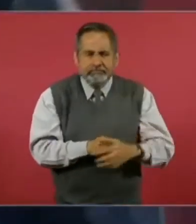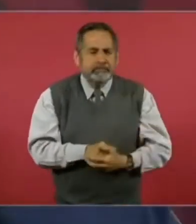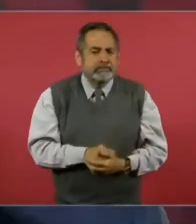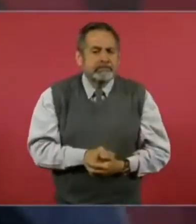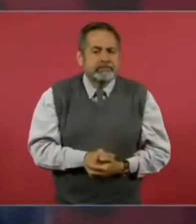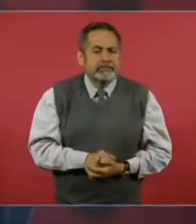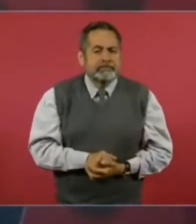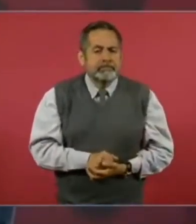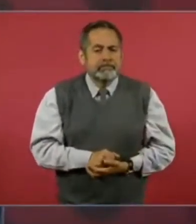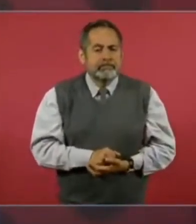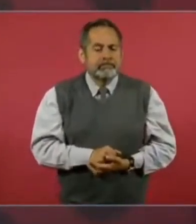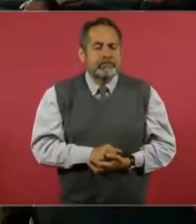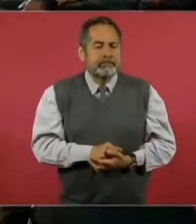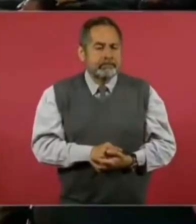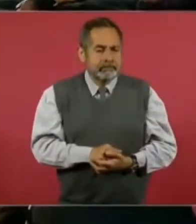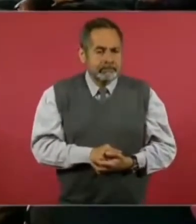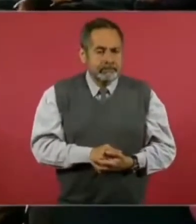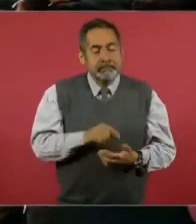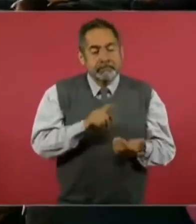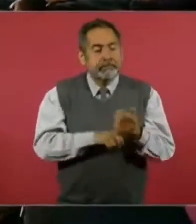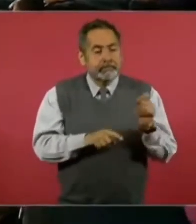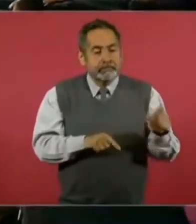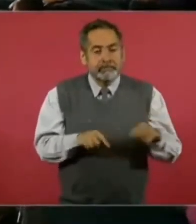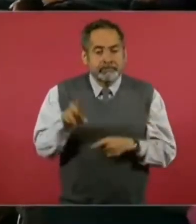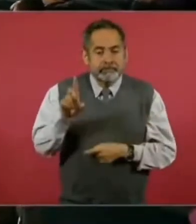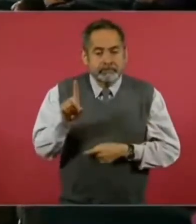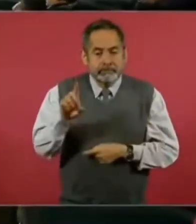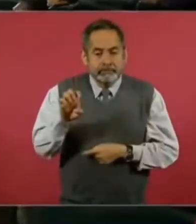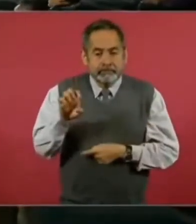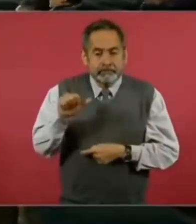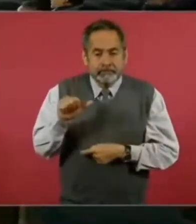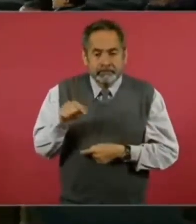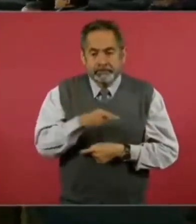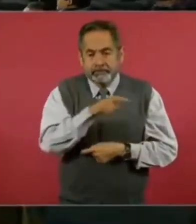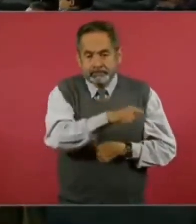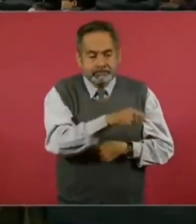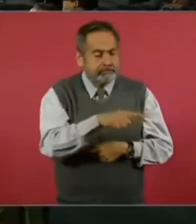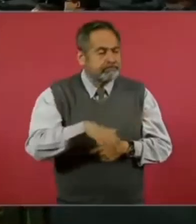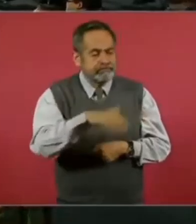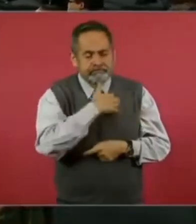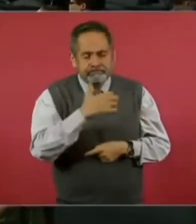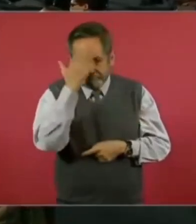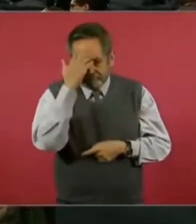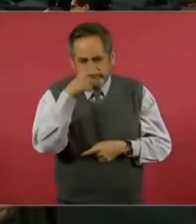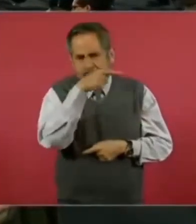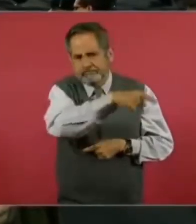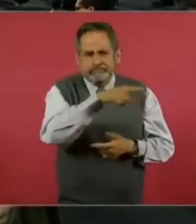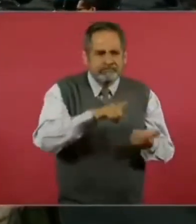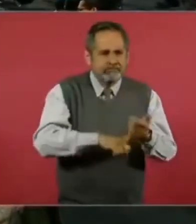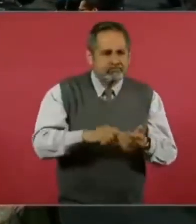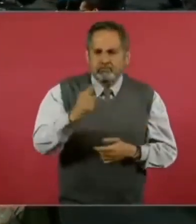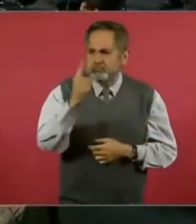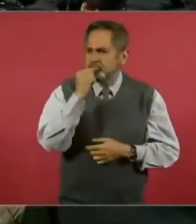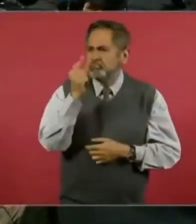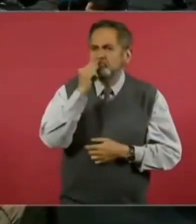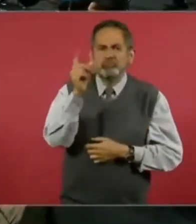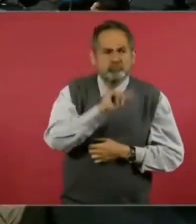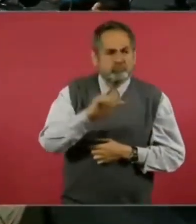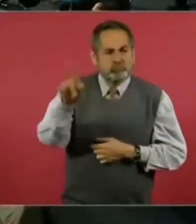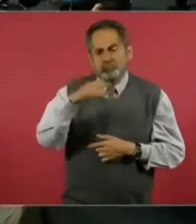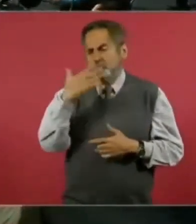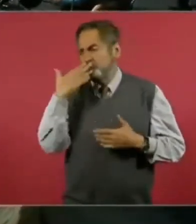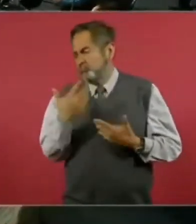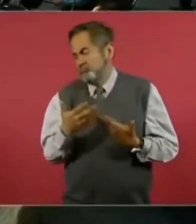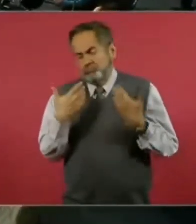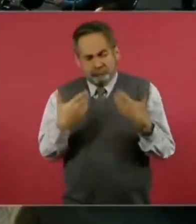Y la DEA lo consideraba un policía ejemplar.